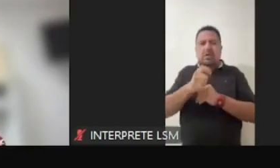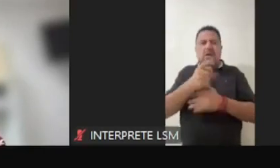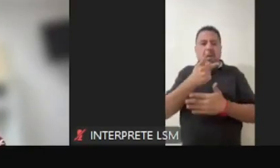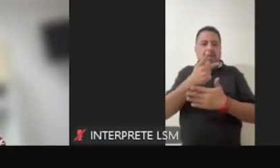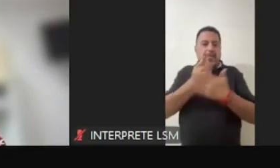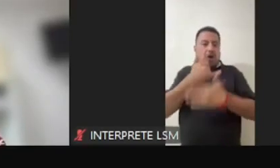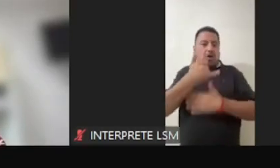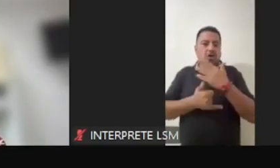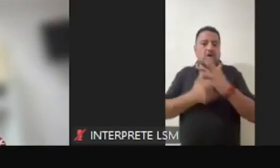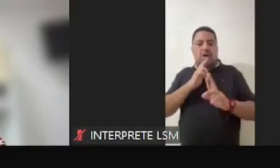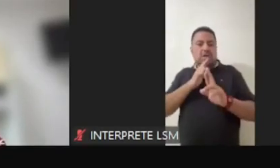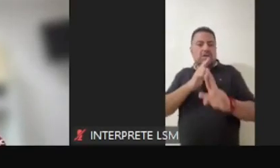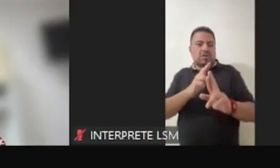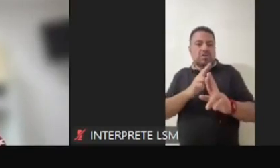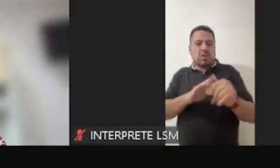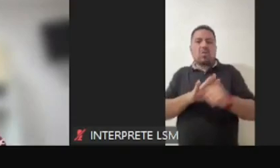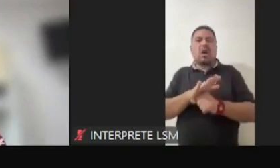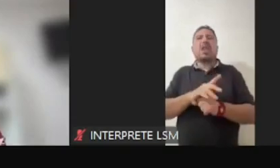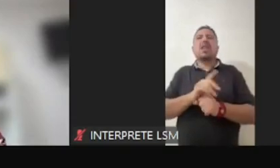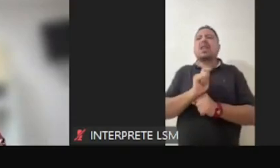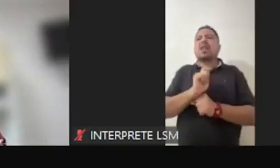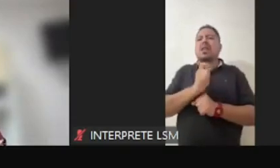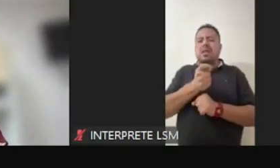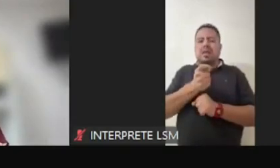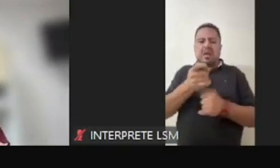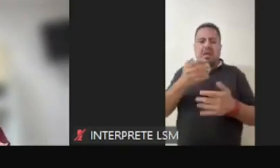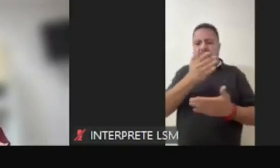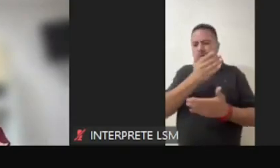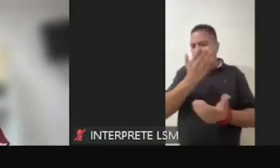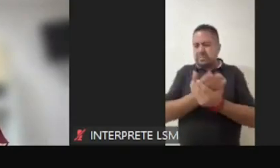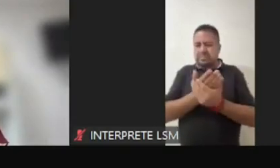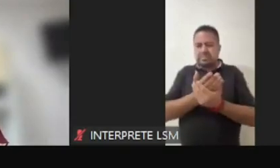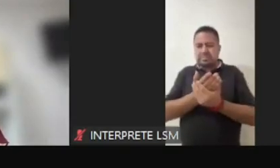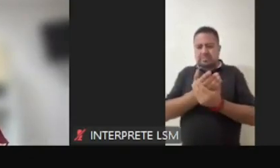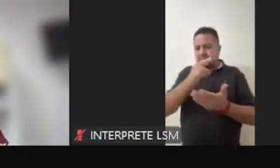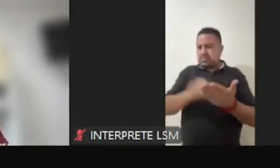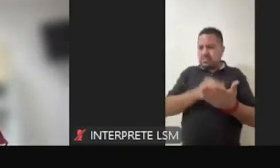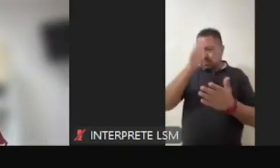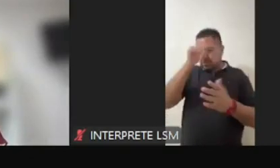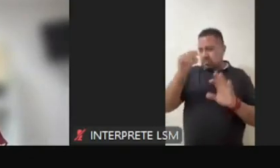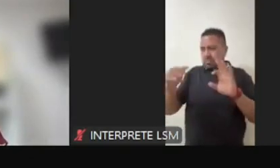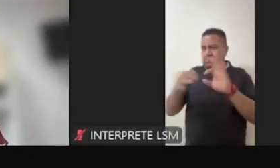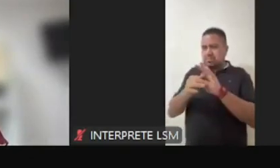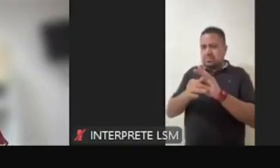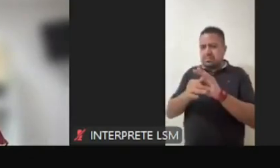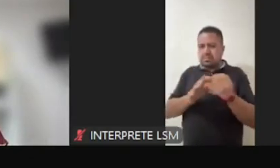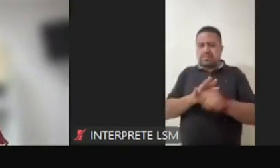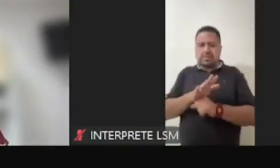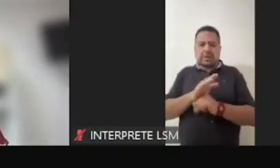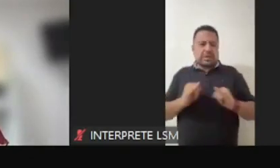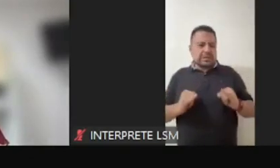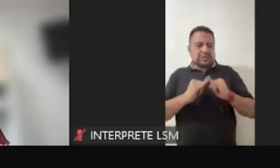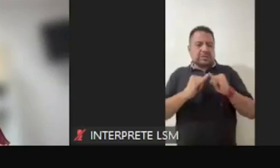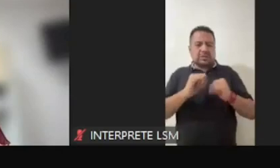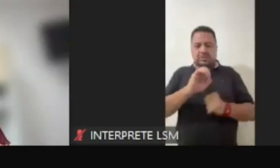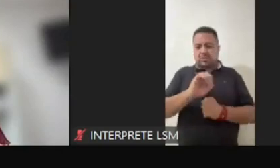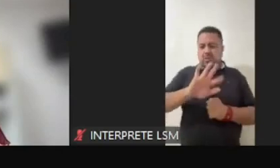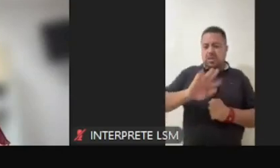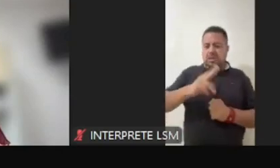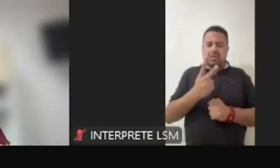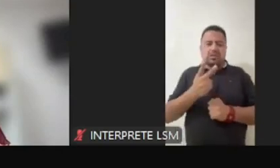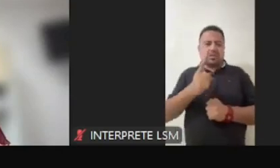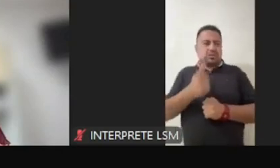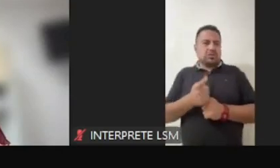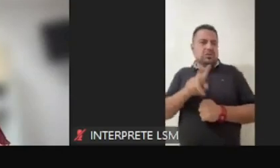proyecto de resolución relativo al expediente laudo convenio instituto 042 dial